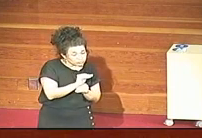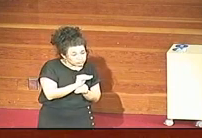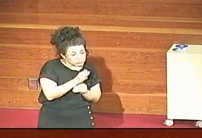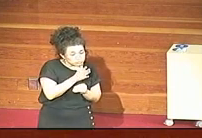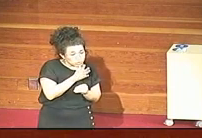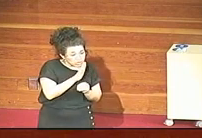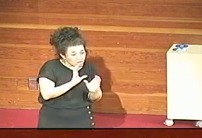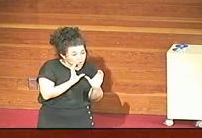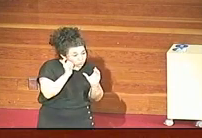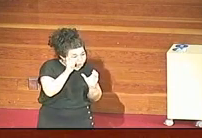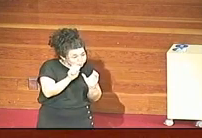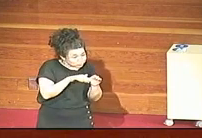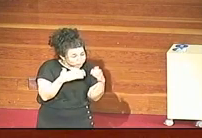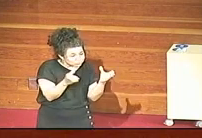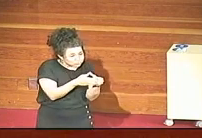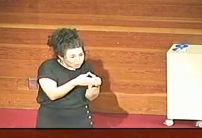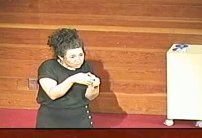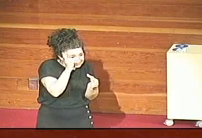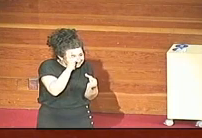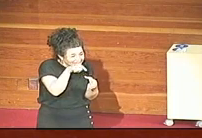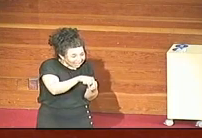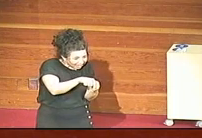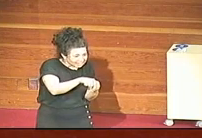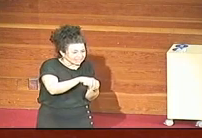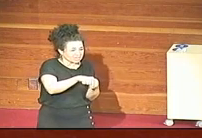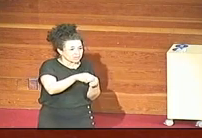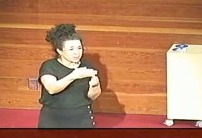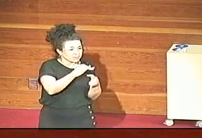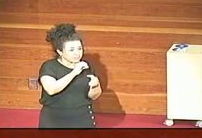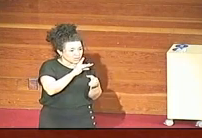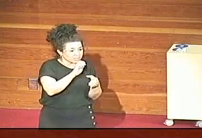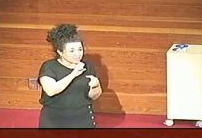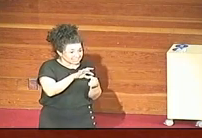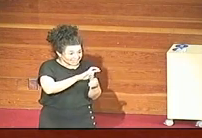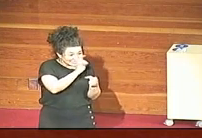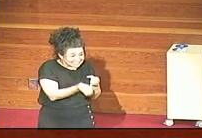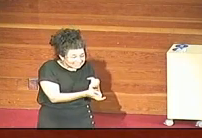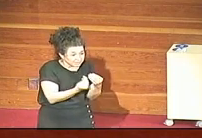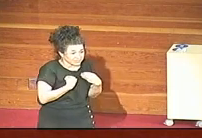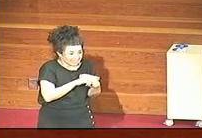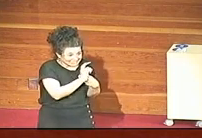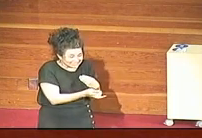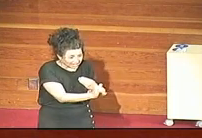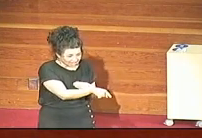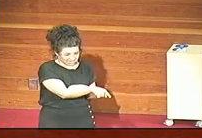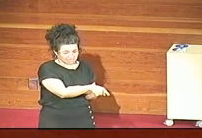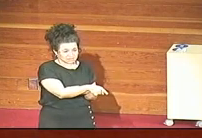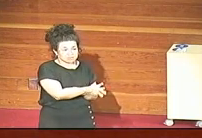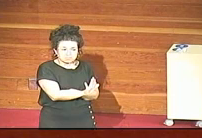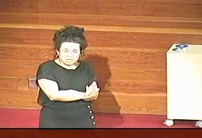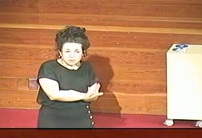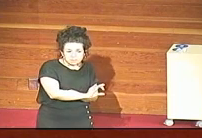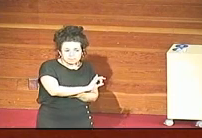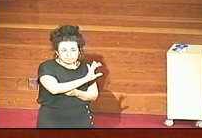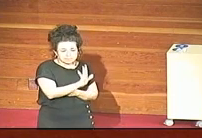donde más biodiversidad existe y resulta que estamos bueno